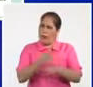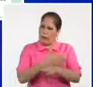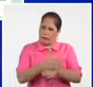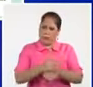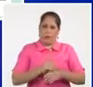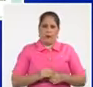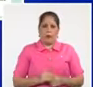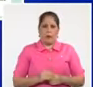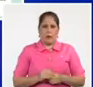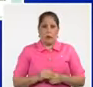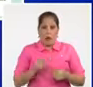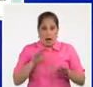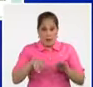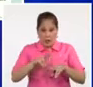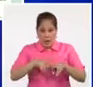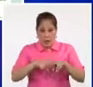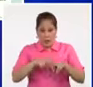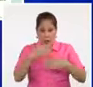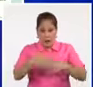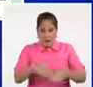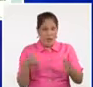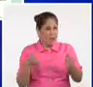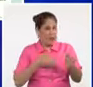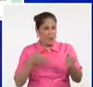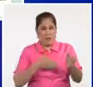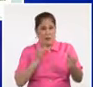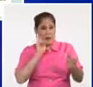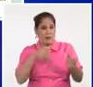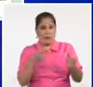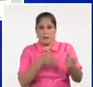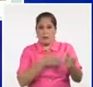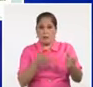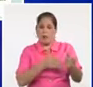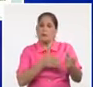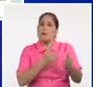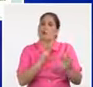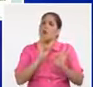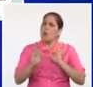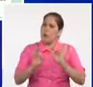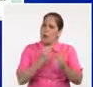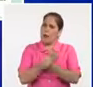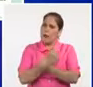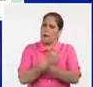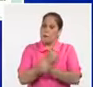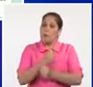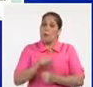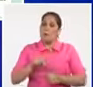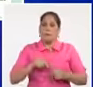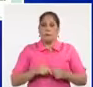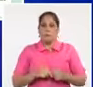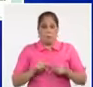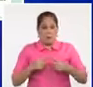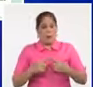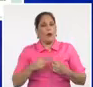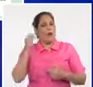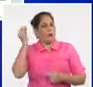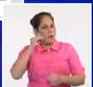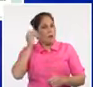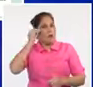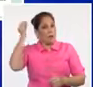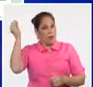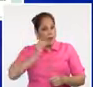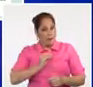muchas indisciplinas todavía, y que el riesgo es extremadamente elevado para no llevar. Pero tenemos que reconocer las